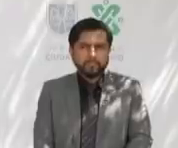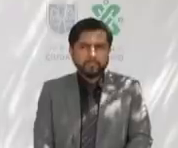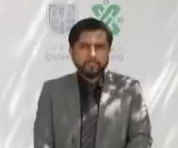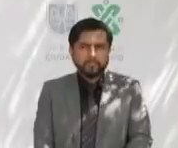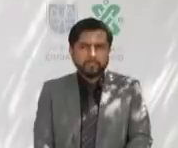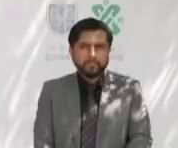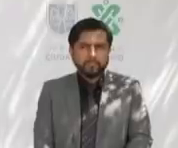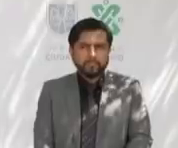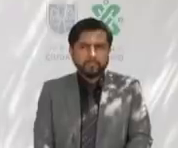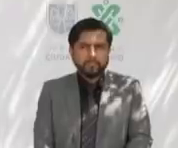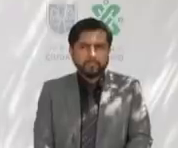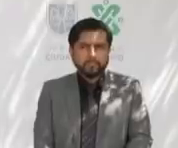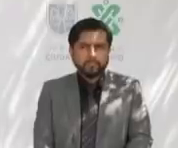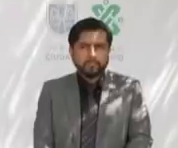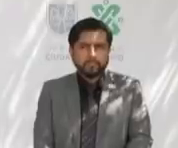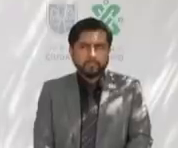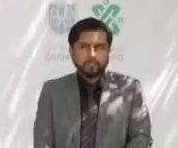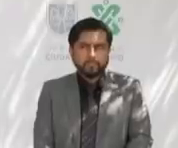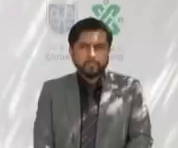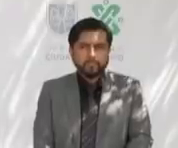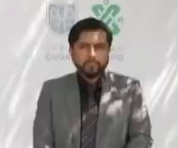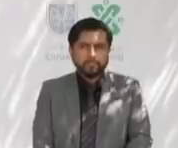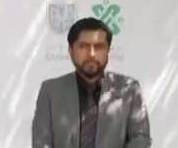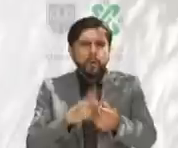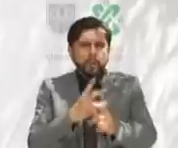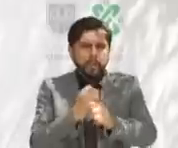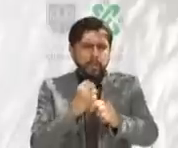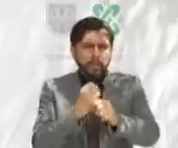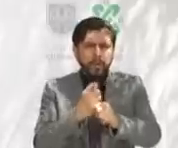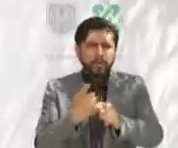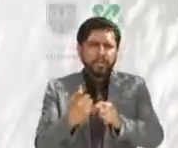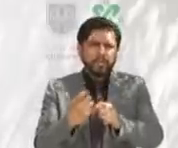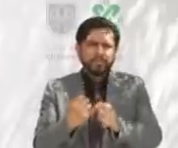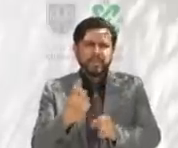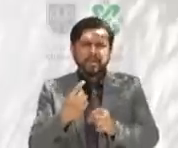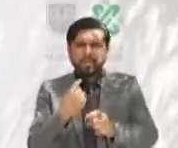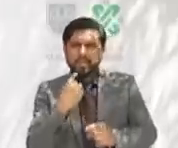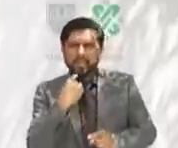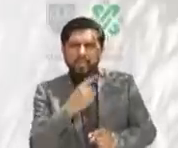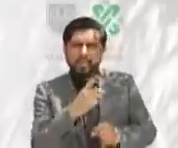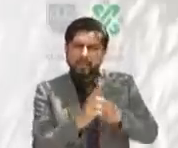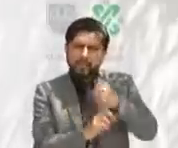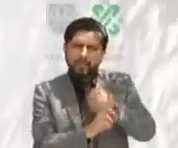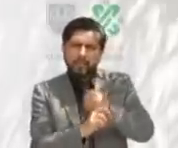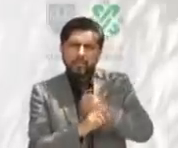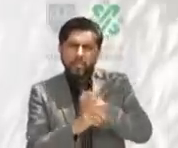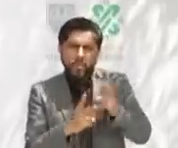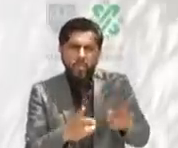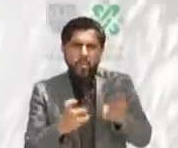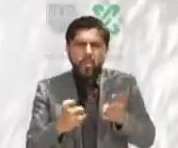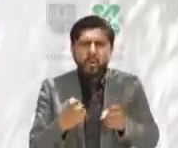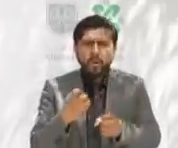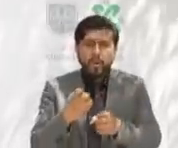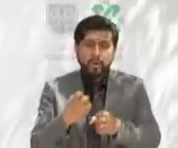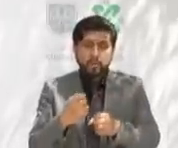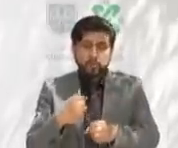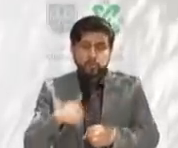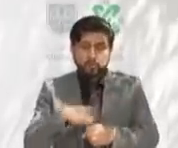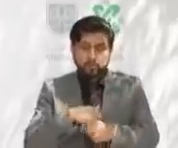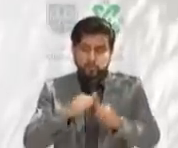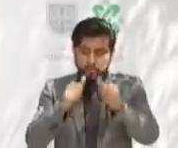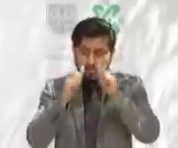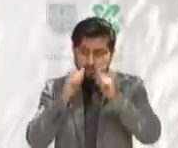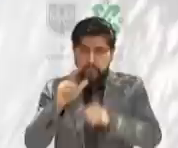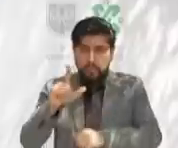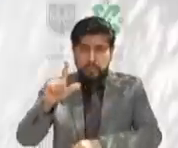que se cometían en el transporte público de la ciudad. Y ahí ha habido un avance importantísimo, prácticamente se ha reducido un